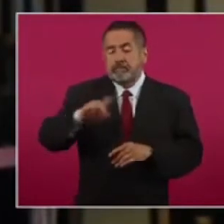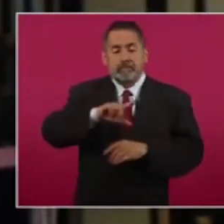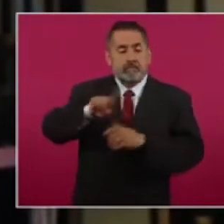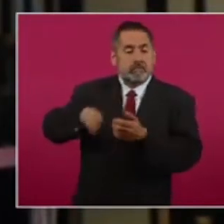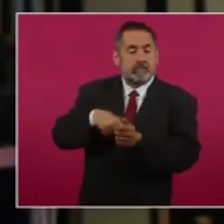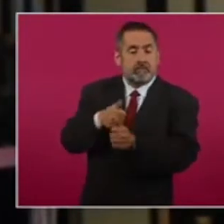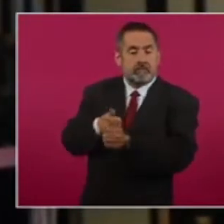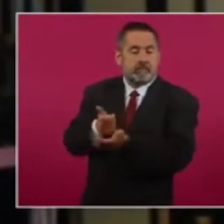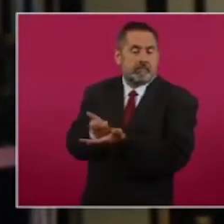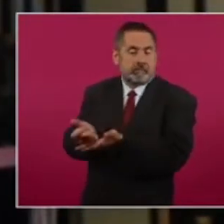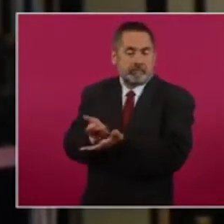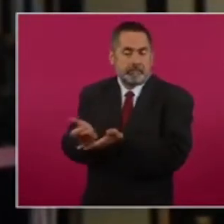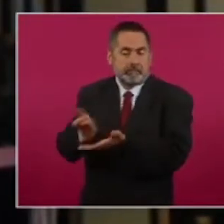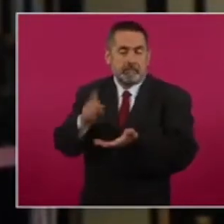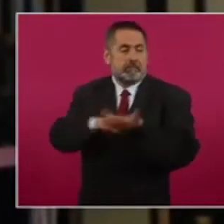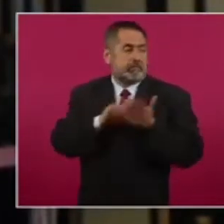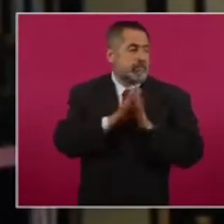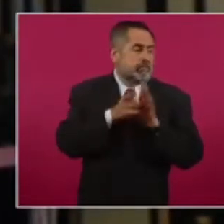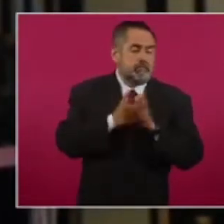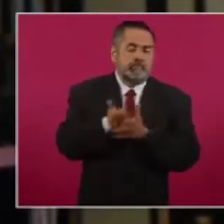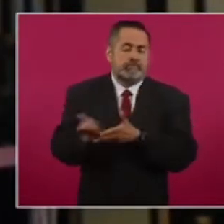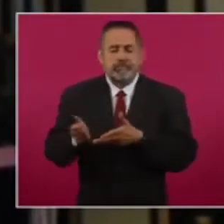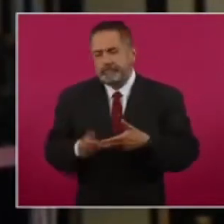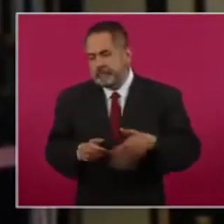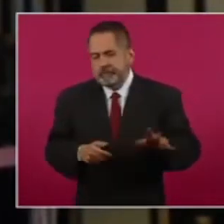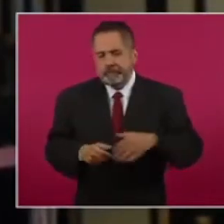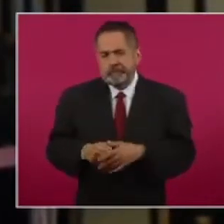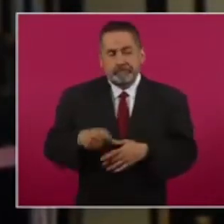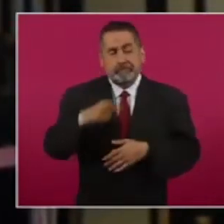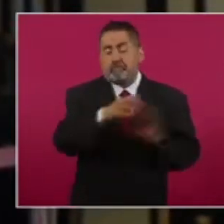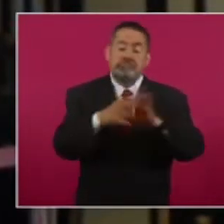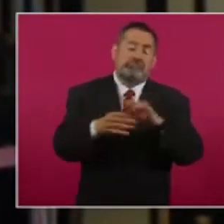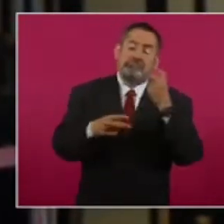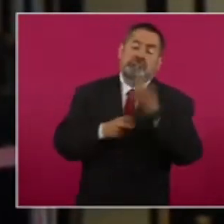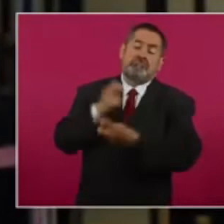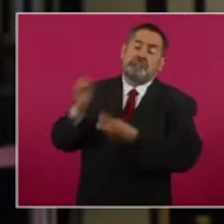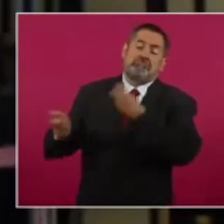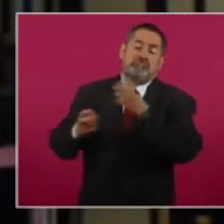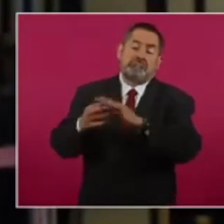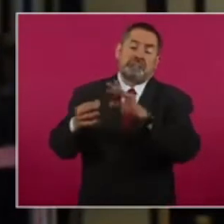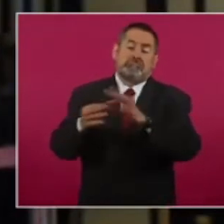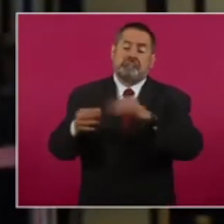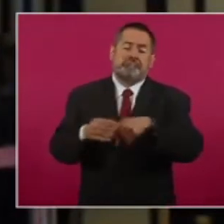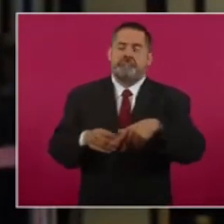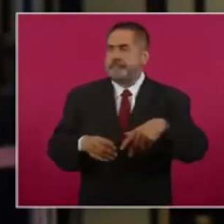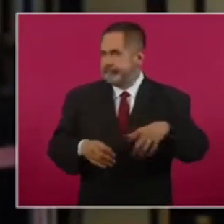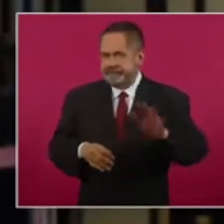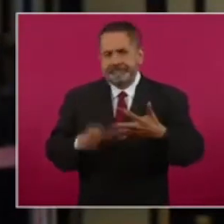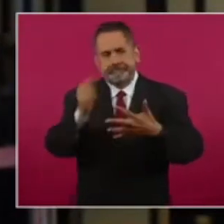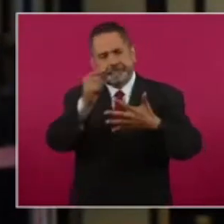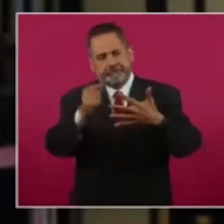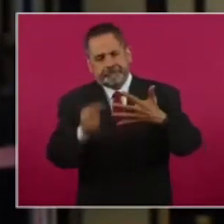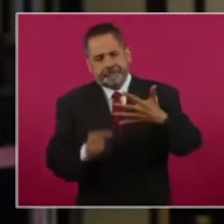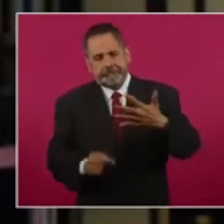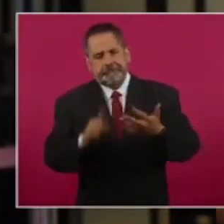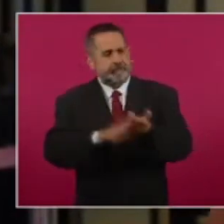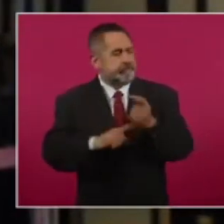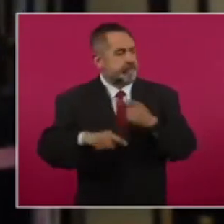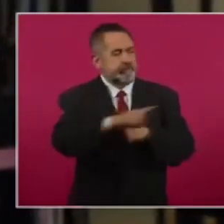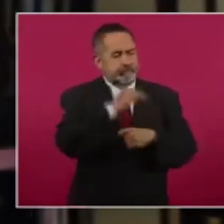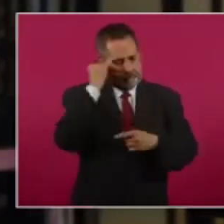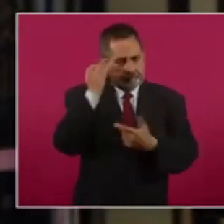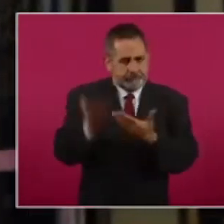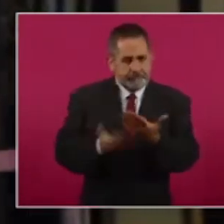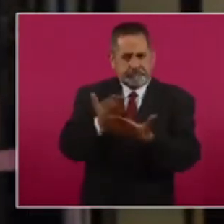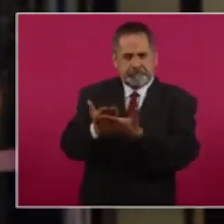por la delincuencia. Y esto lo han hecho su bandera. Así como estas son la mayoría de sus propuestas